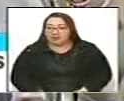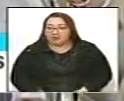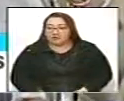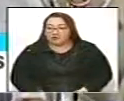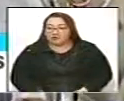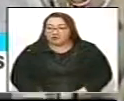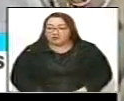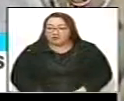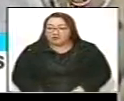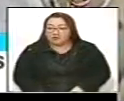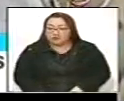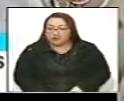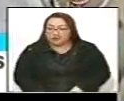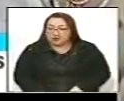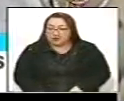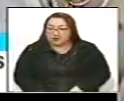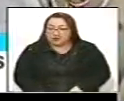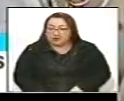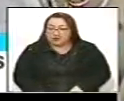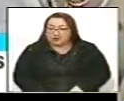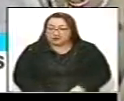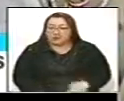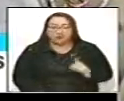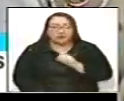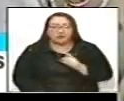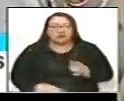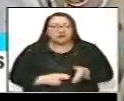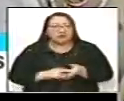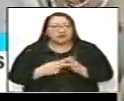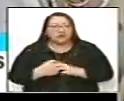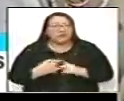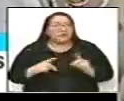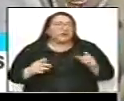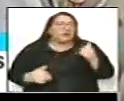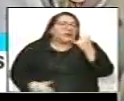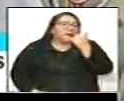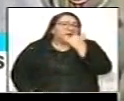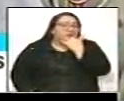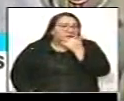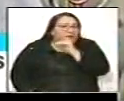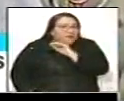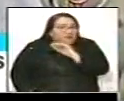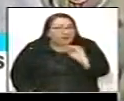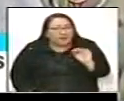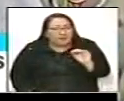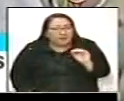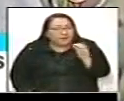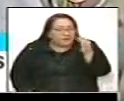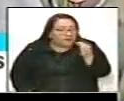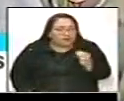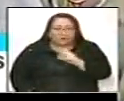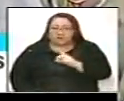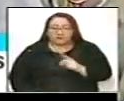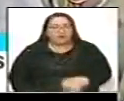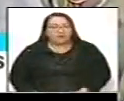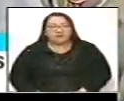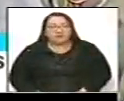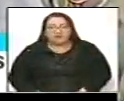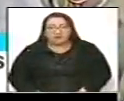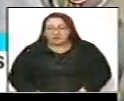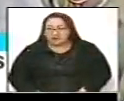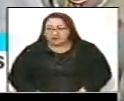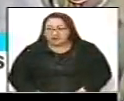quedan a la altura de lo que... Pero no en un sentido de que nos equivocamos y ahora la acertamos. No. En un